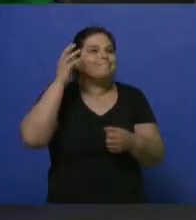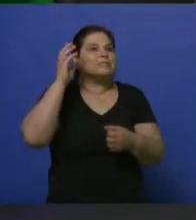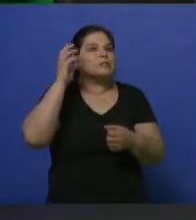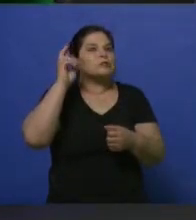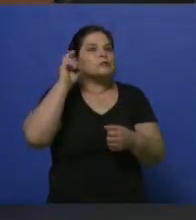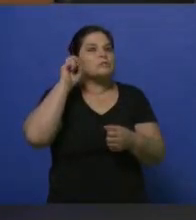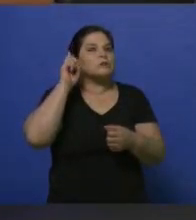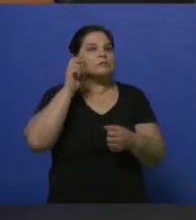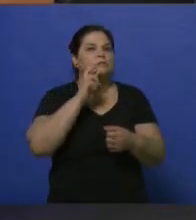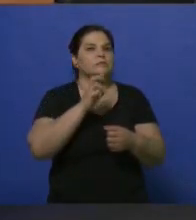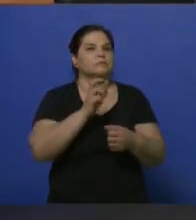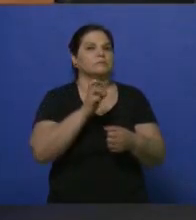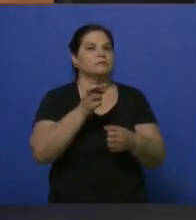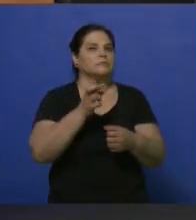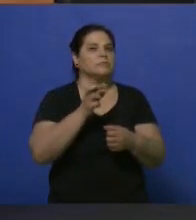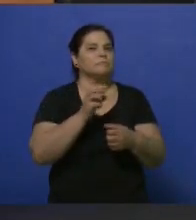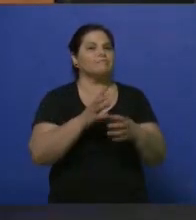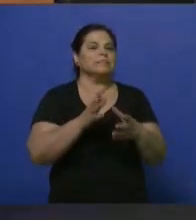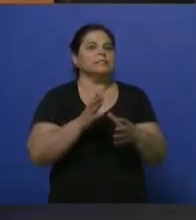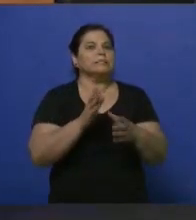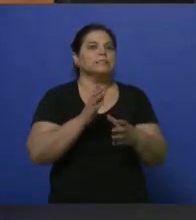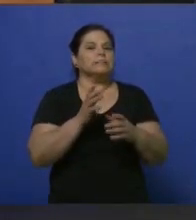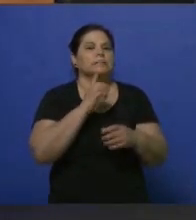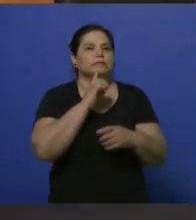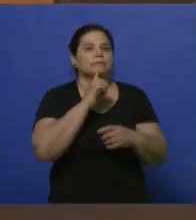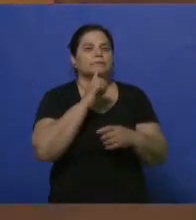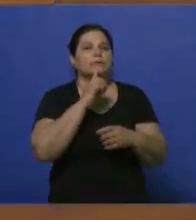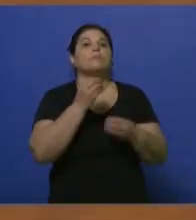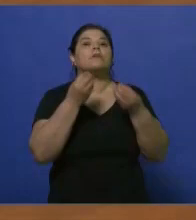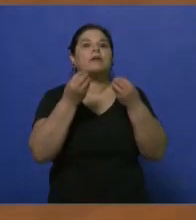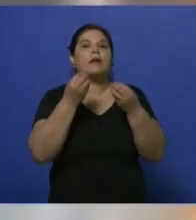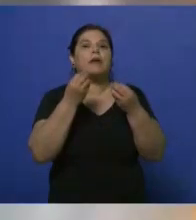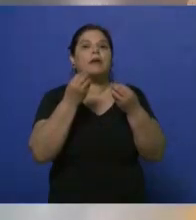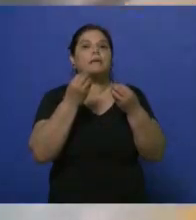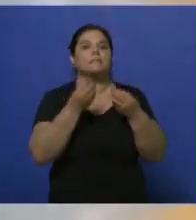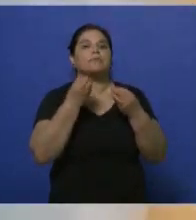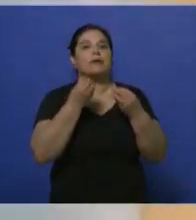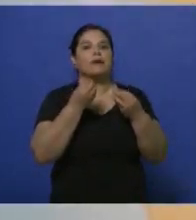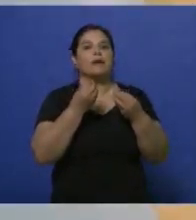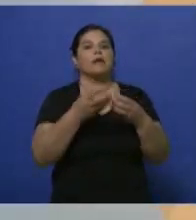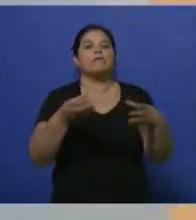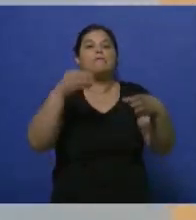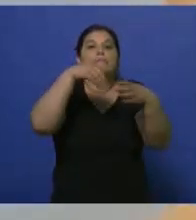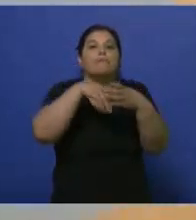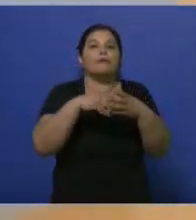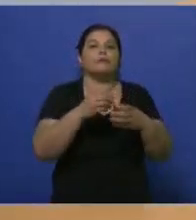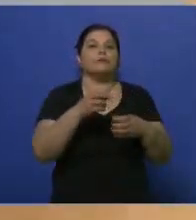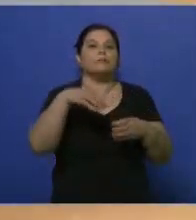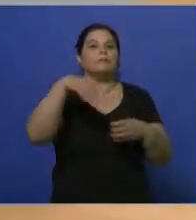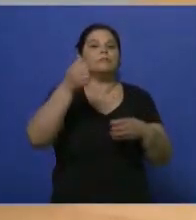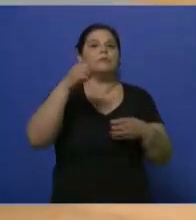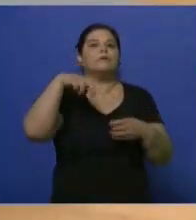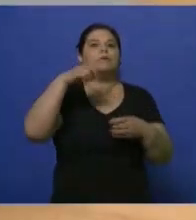propios compromisos que el gobierno argentino asumió con el Fondo Monetario. ¿Por qué? Porque el Fondo Monetario, ¿qué le exige al gobierno argentino? Que tenga un tipo de cambio